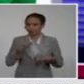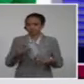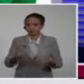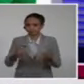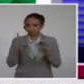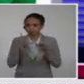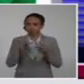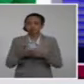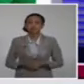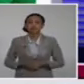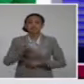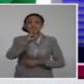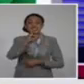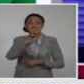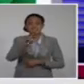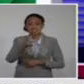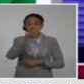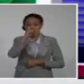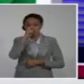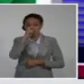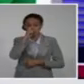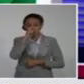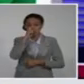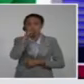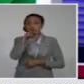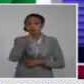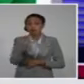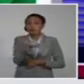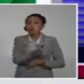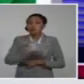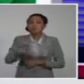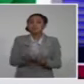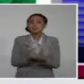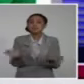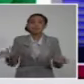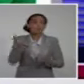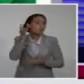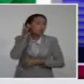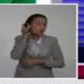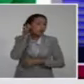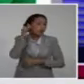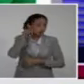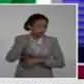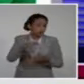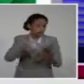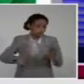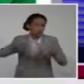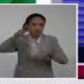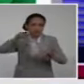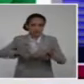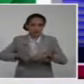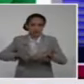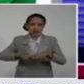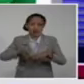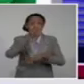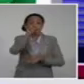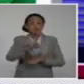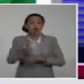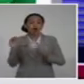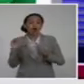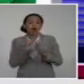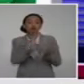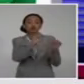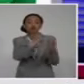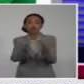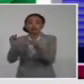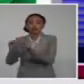de 70 años de edad del municipio San Miguel del Padrón, aquí en la provincia de La Habana, contacto de un caso previo